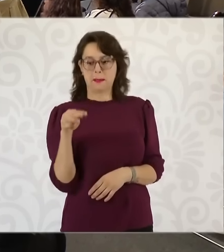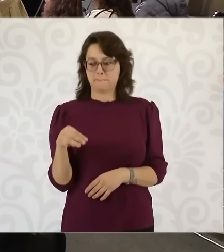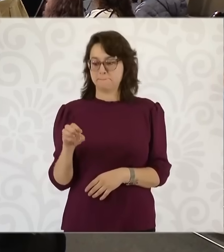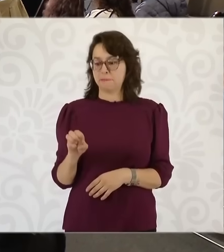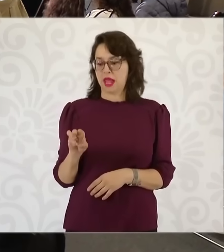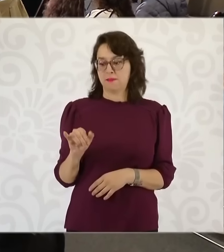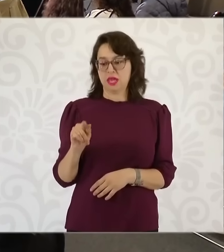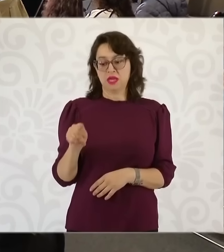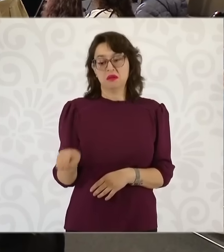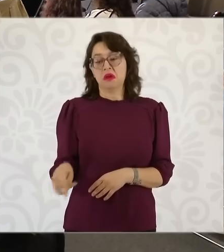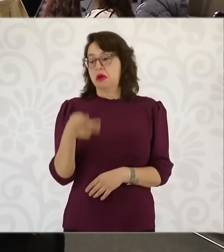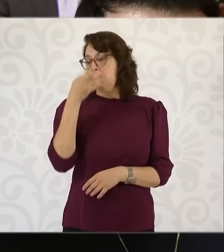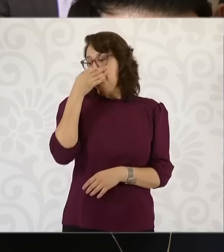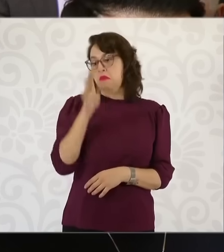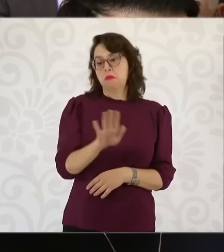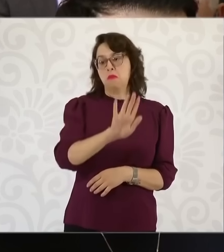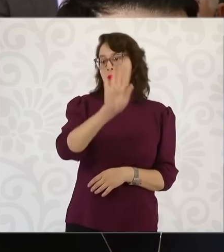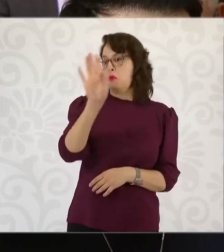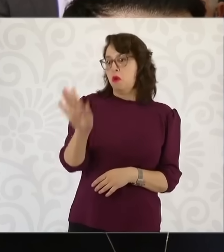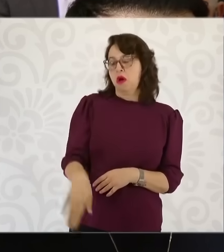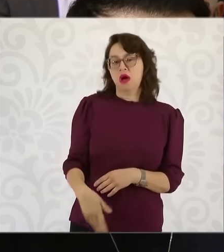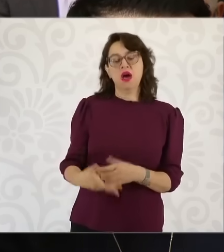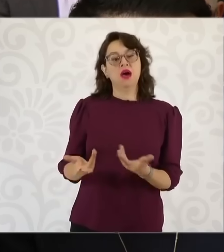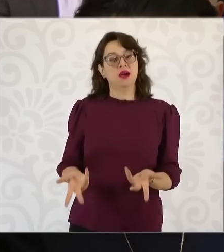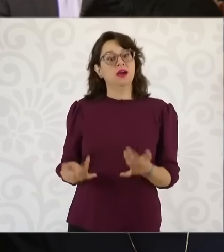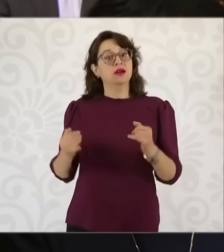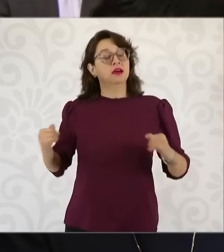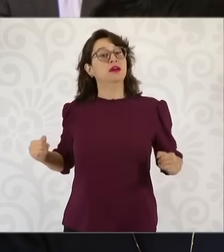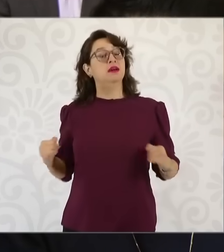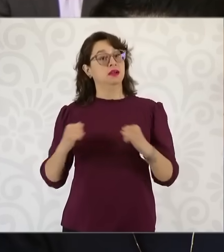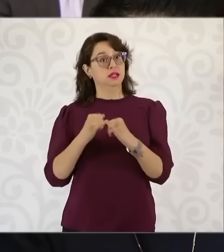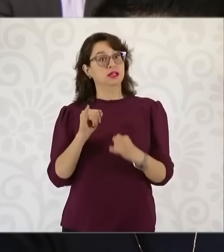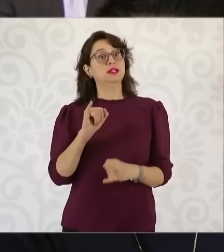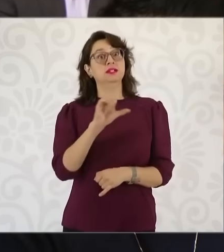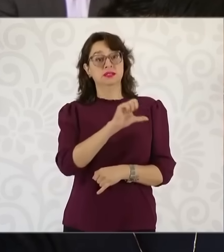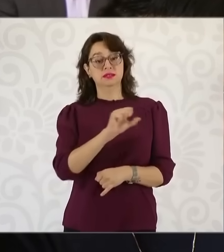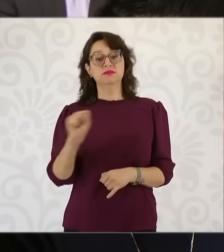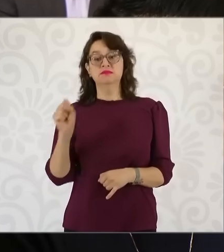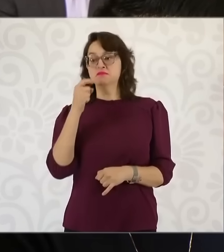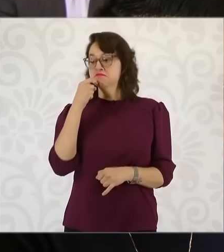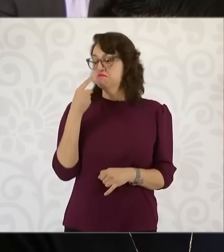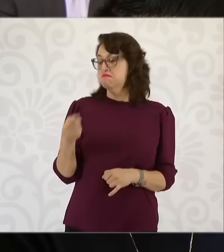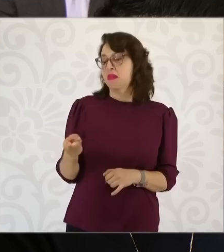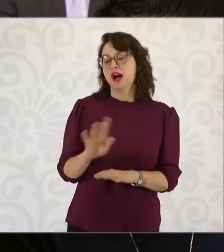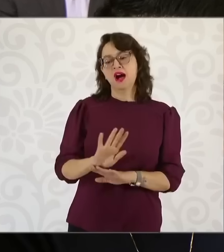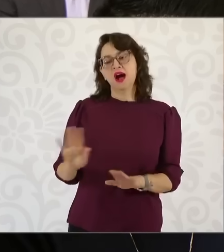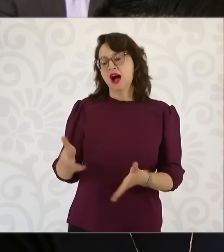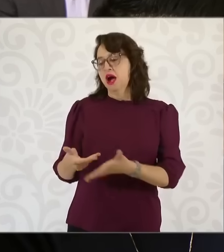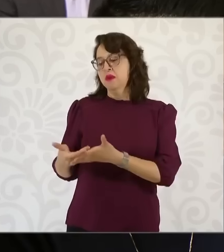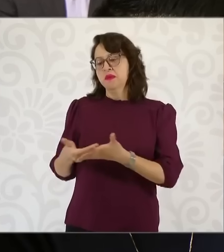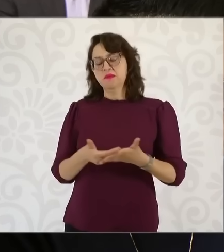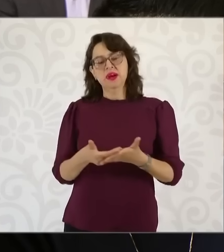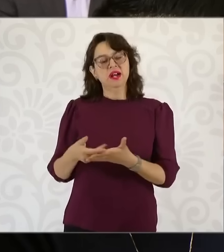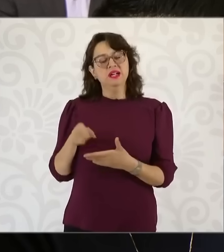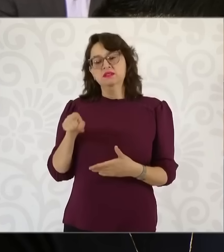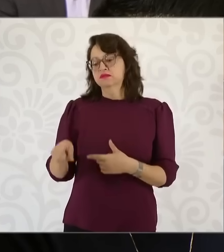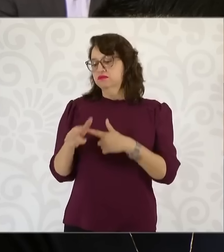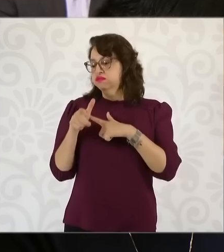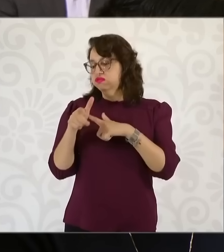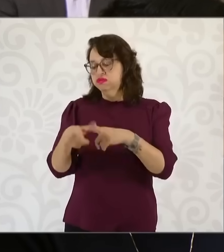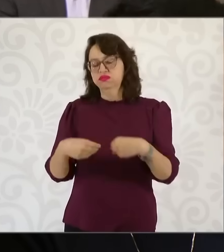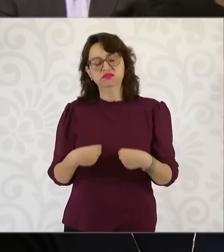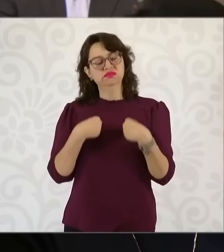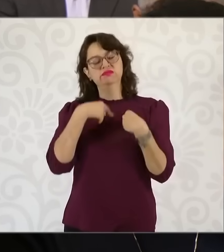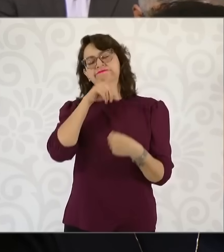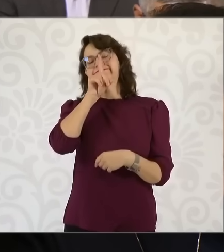habían desahuciado ciertamente de instituciones del Instituto Mexicano del Seguro Social, que era un bebé que no tenía pues forma de seguir adelante